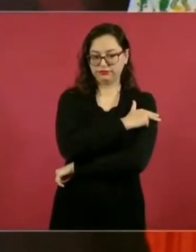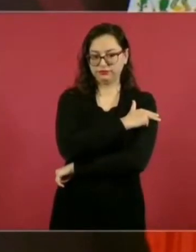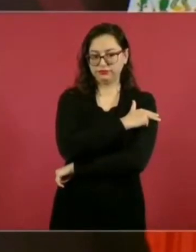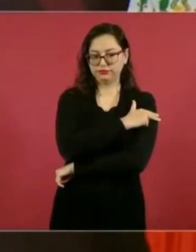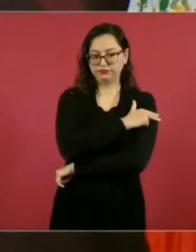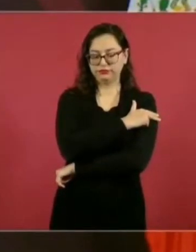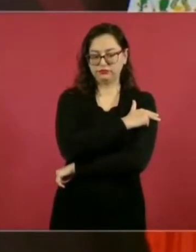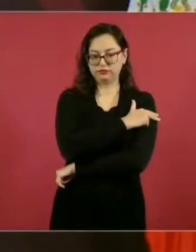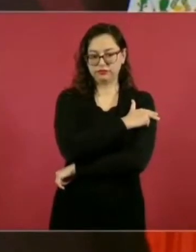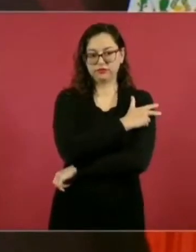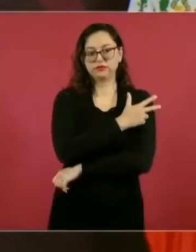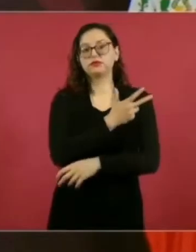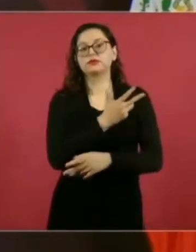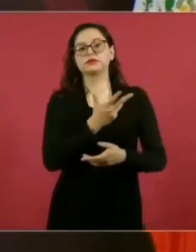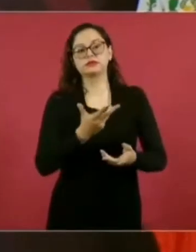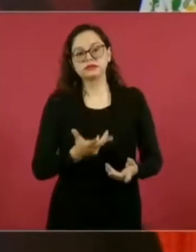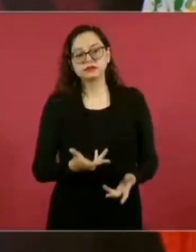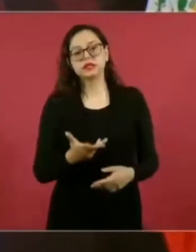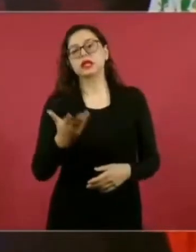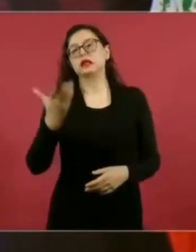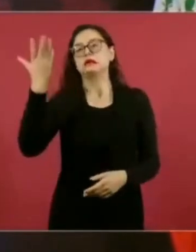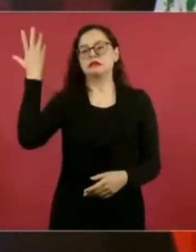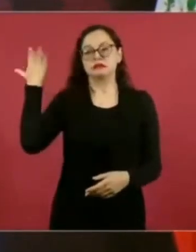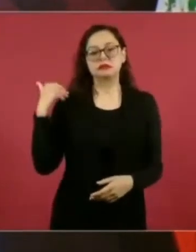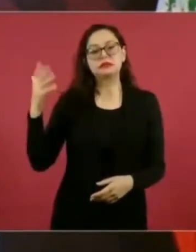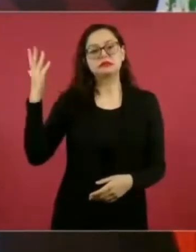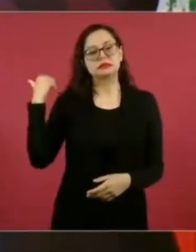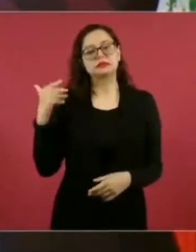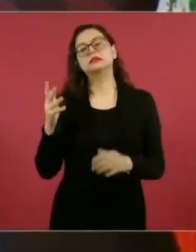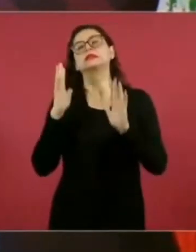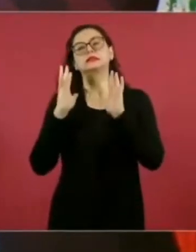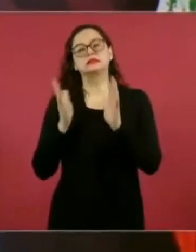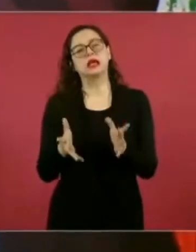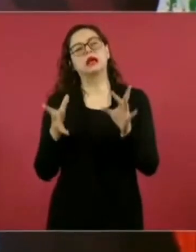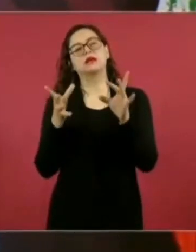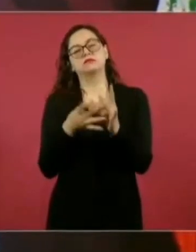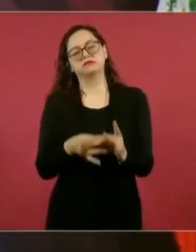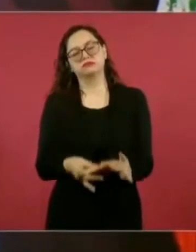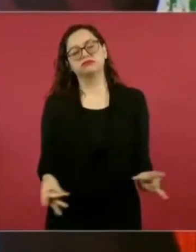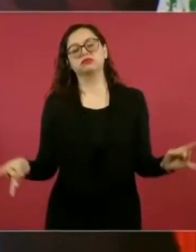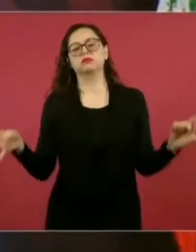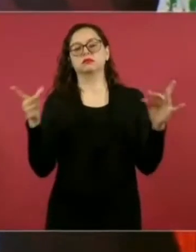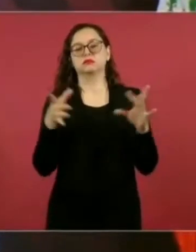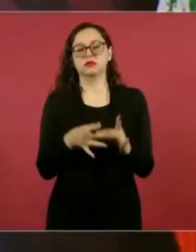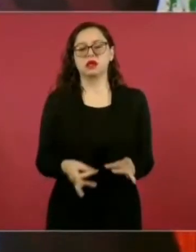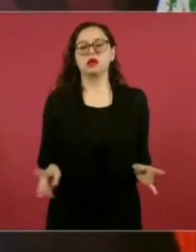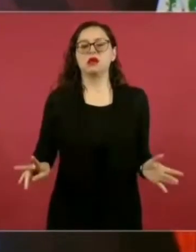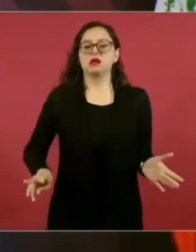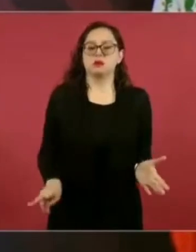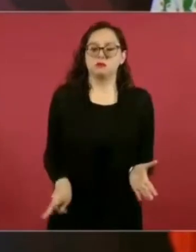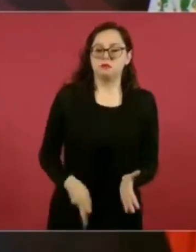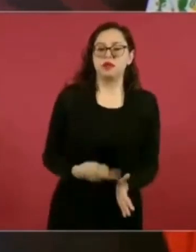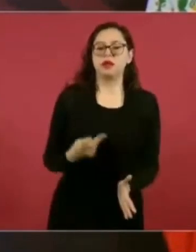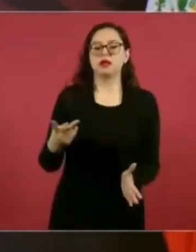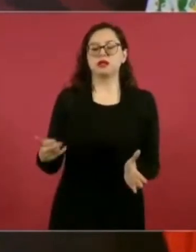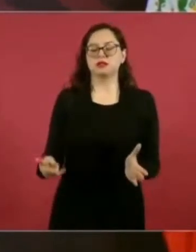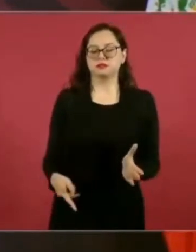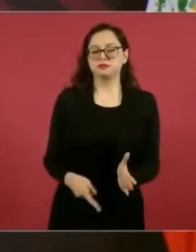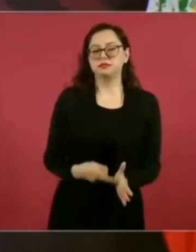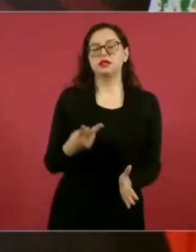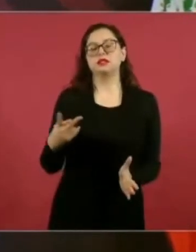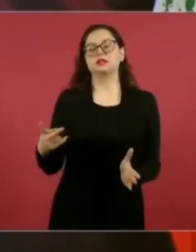que ya explicamos la importancia que tiene, porque no había